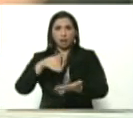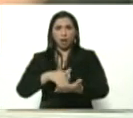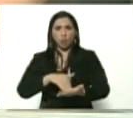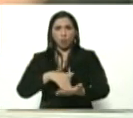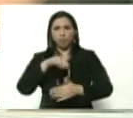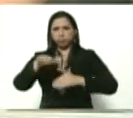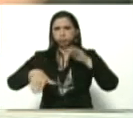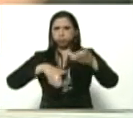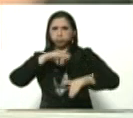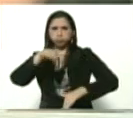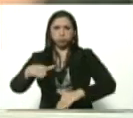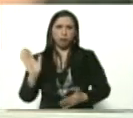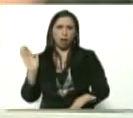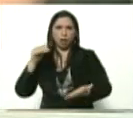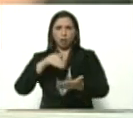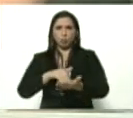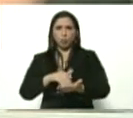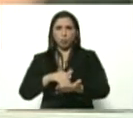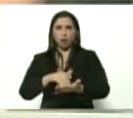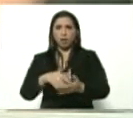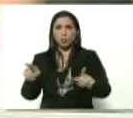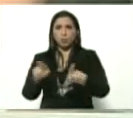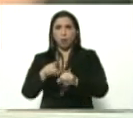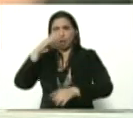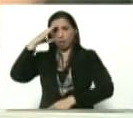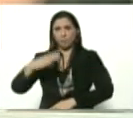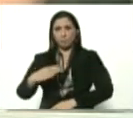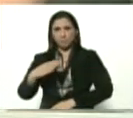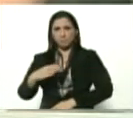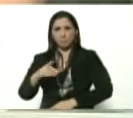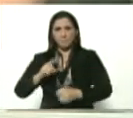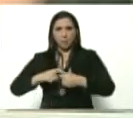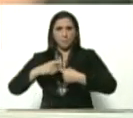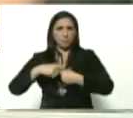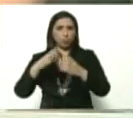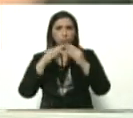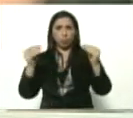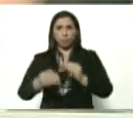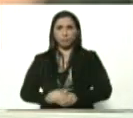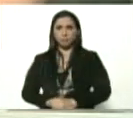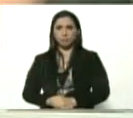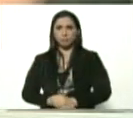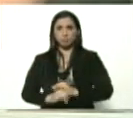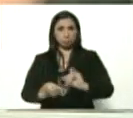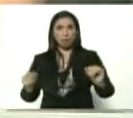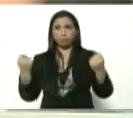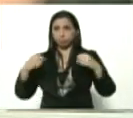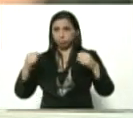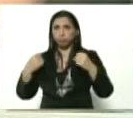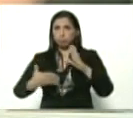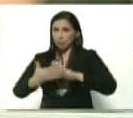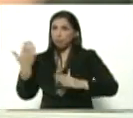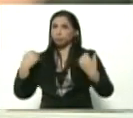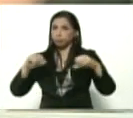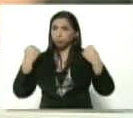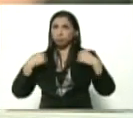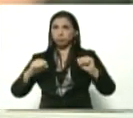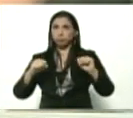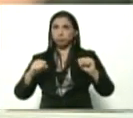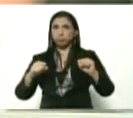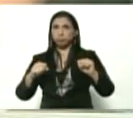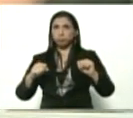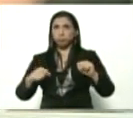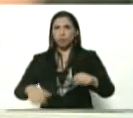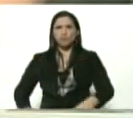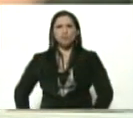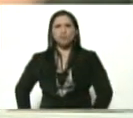costas de Aragua, son milicianos, son milicianas todos. Están entrenados, salieron entrenados. El que salió con la